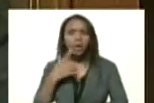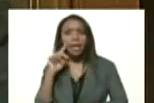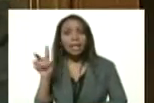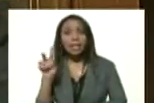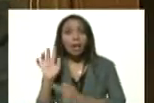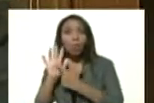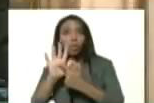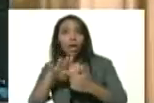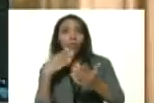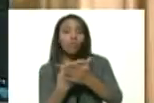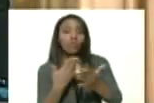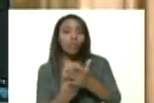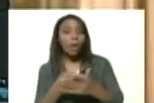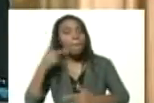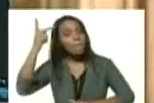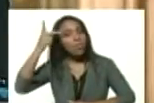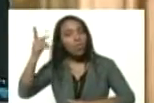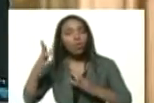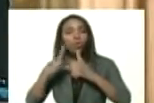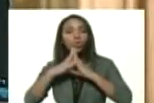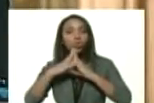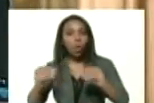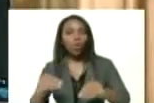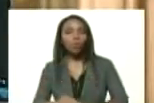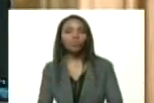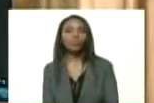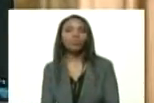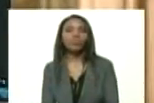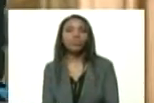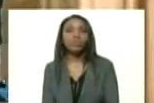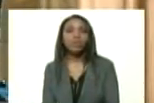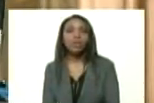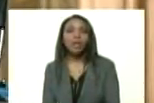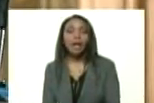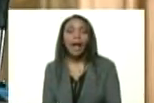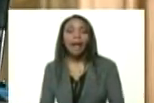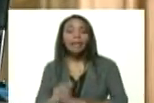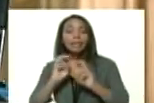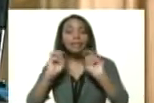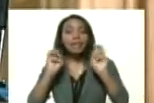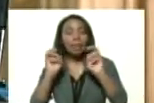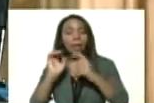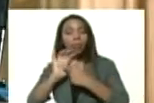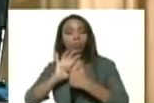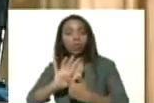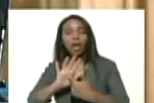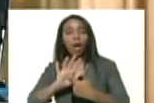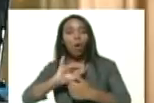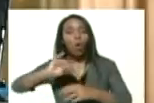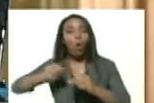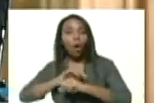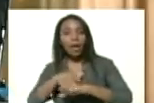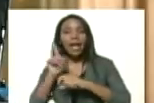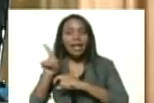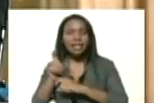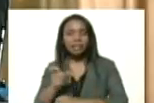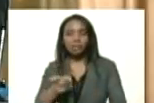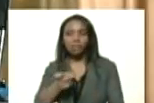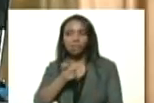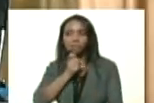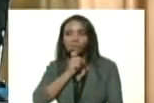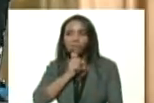mostrarle a la gente pedagógicamente todo el cuadro que ha mostrado jorge es un cuadro muy complicado